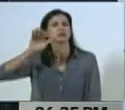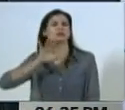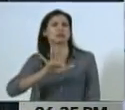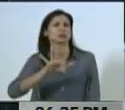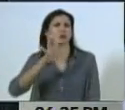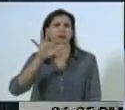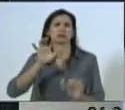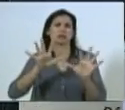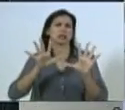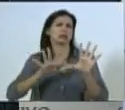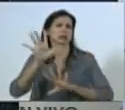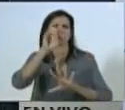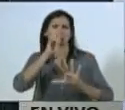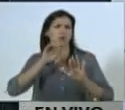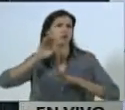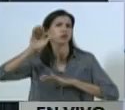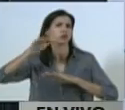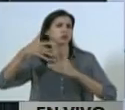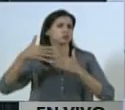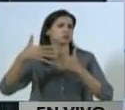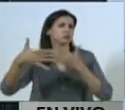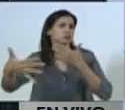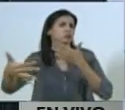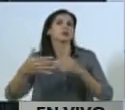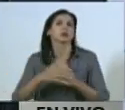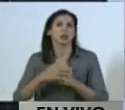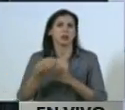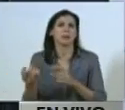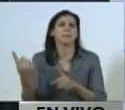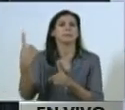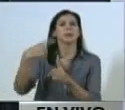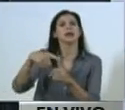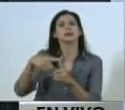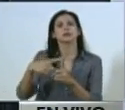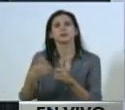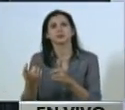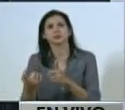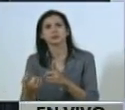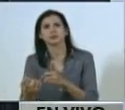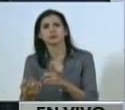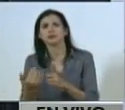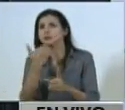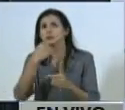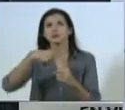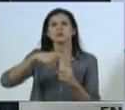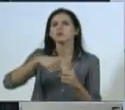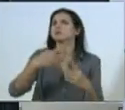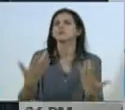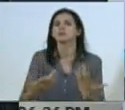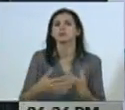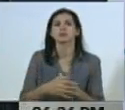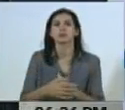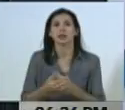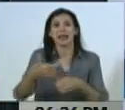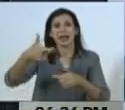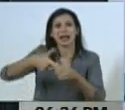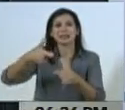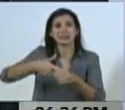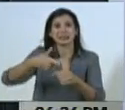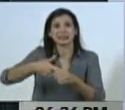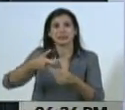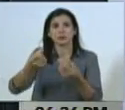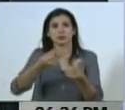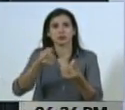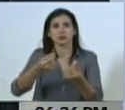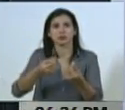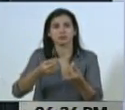años. Y además se recupera como efecto colateral positivo los precios del gas, que nadie habla